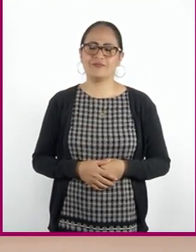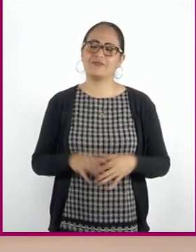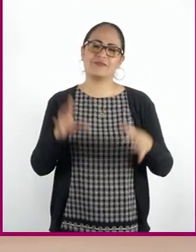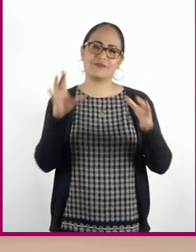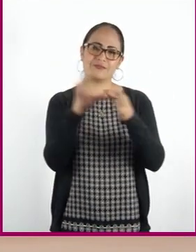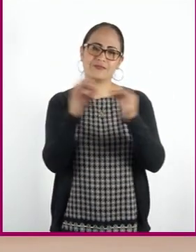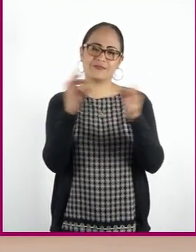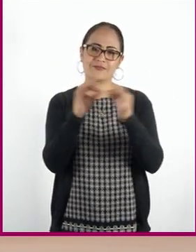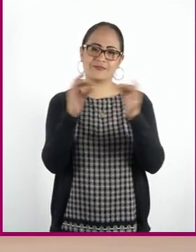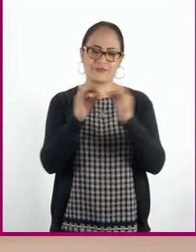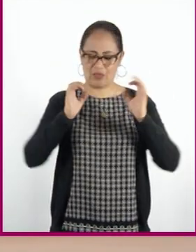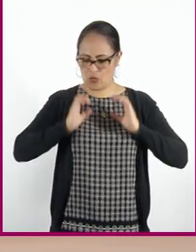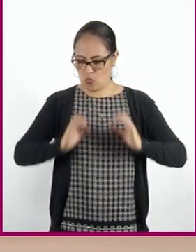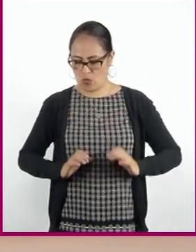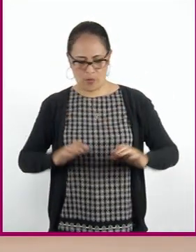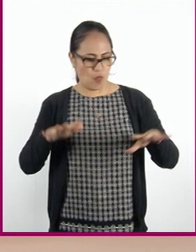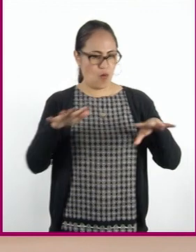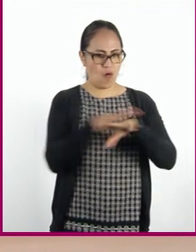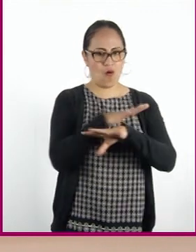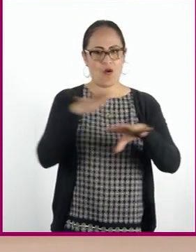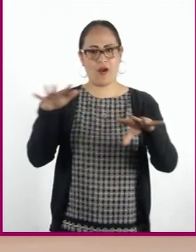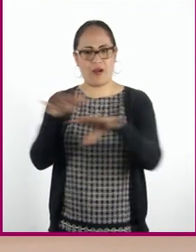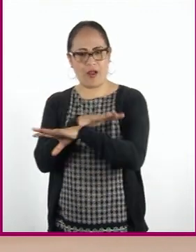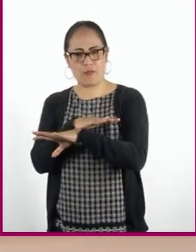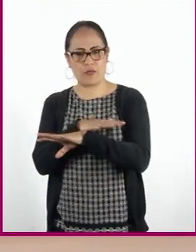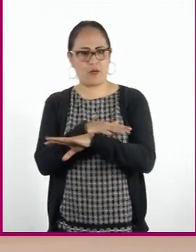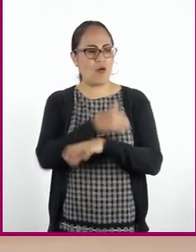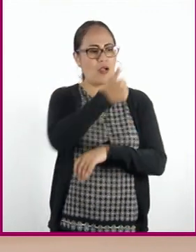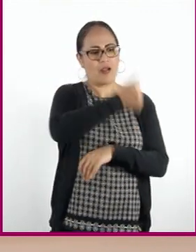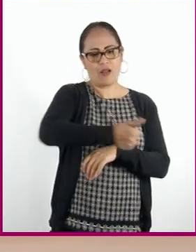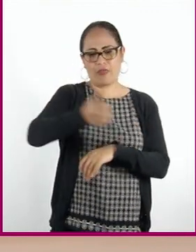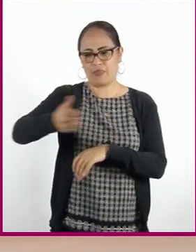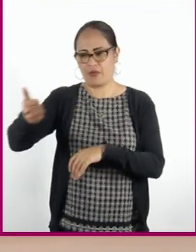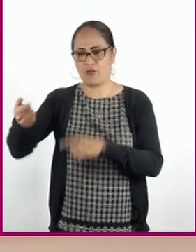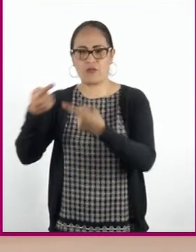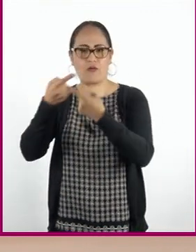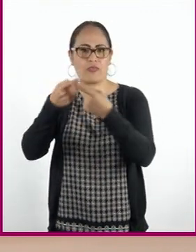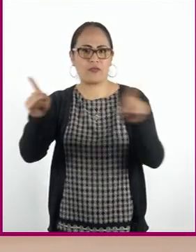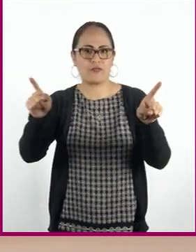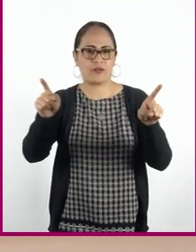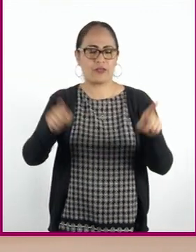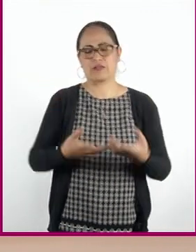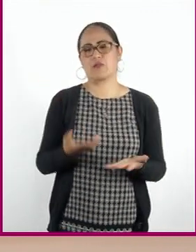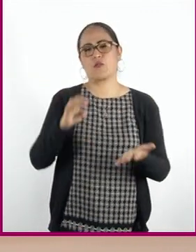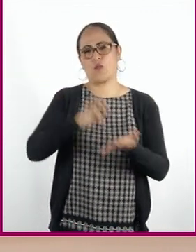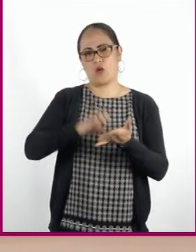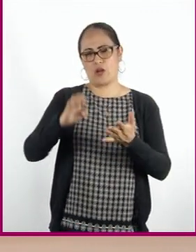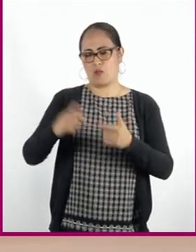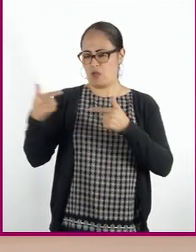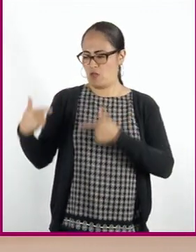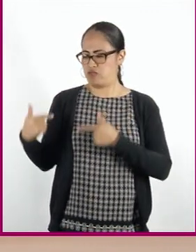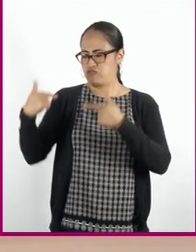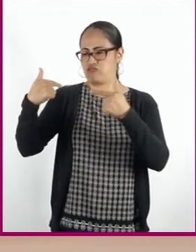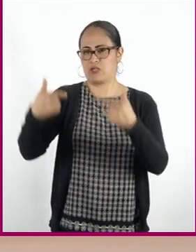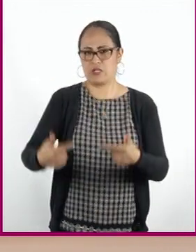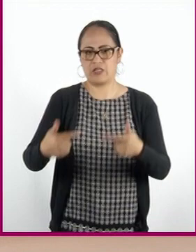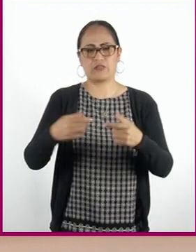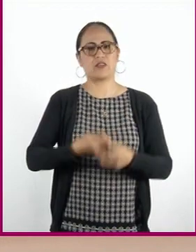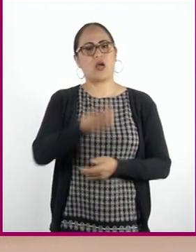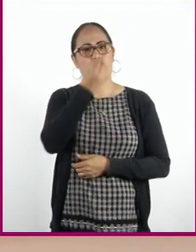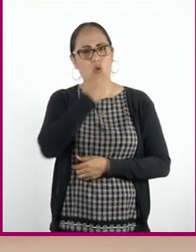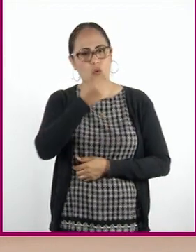que dichos cambios puberales se presentan de diferente manera, ya que dependen de factores genéticos,